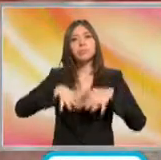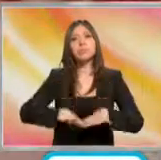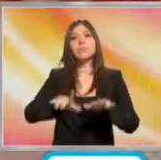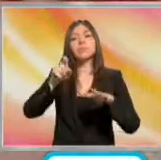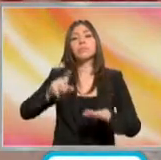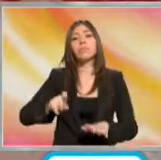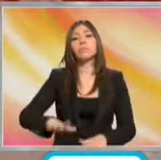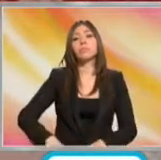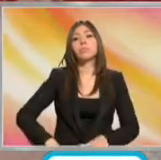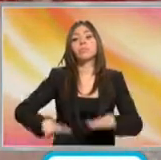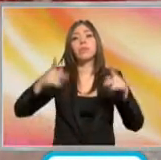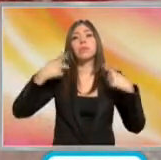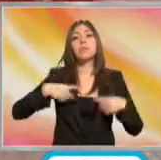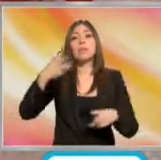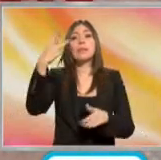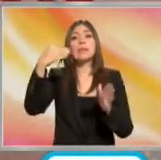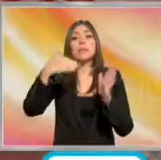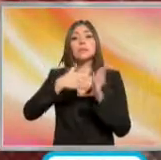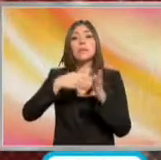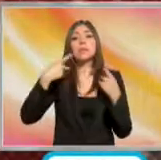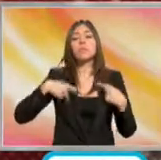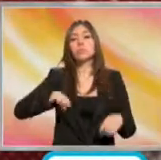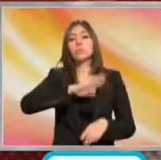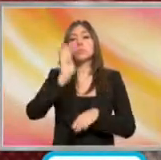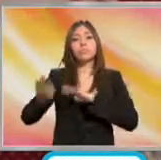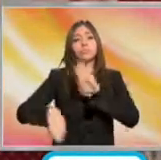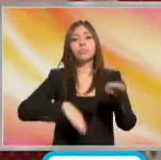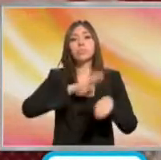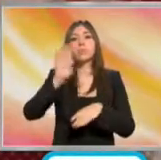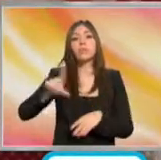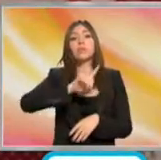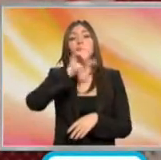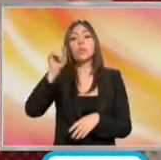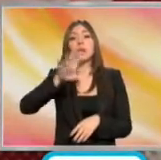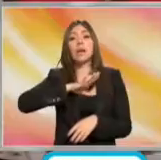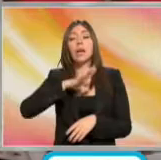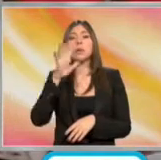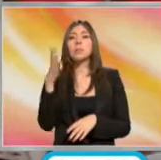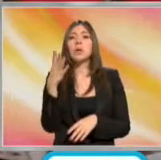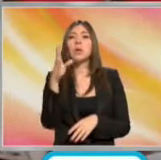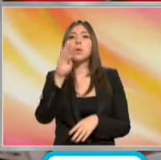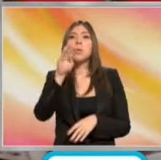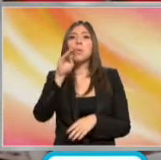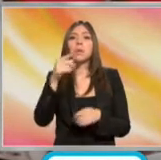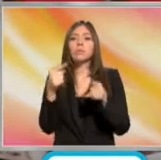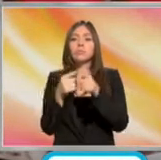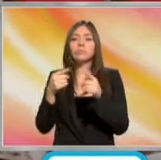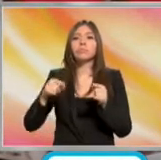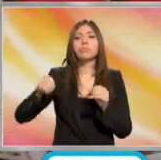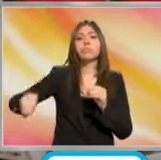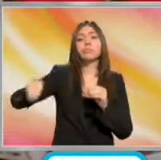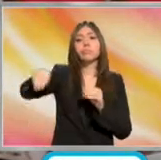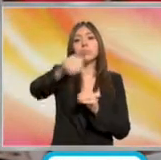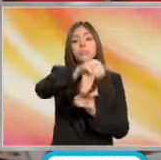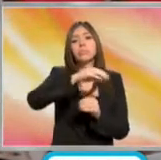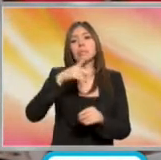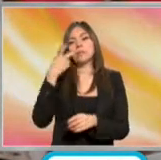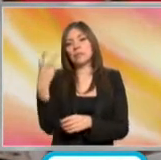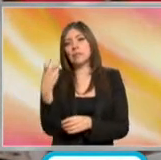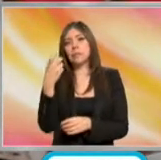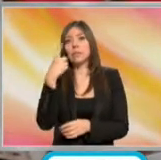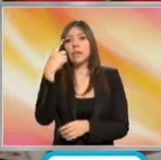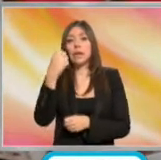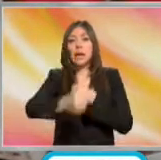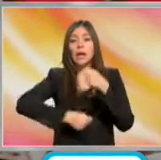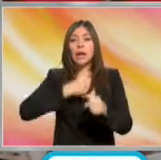3,000 personas y el daño en la ciudad se encontraba en aproximadamente 90 cuadras. En 1909 hay